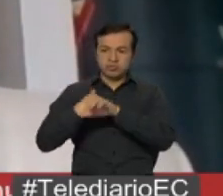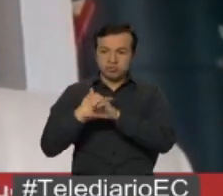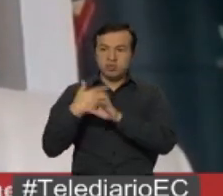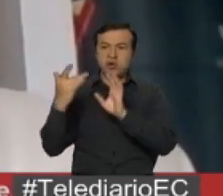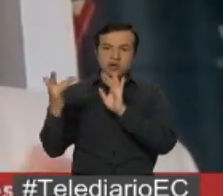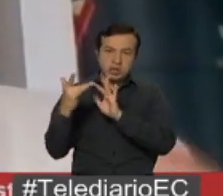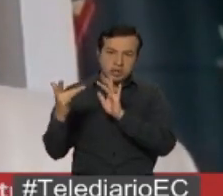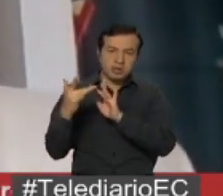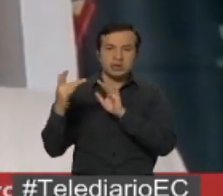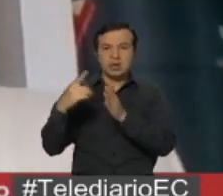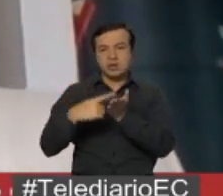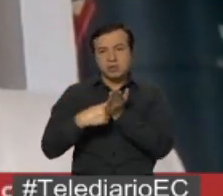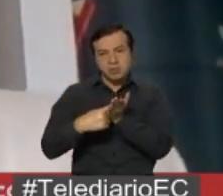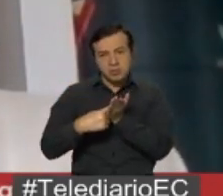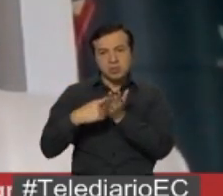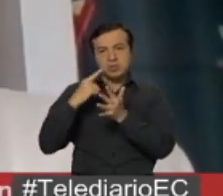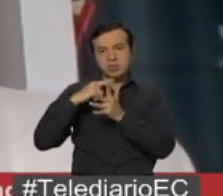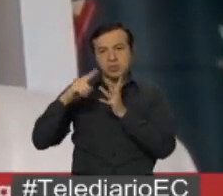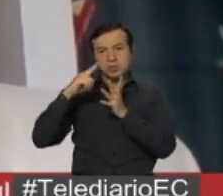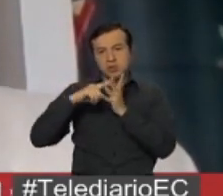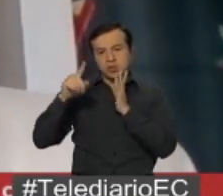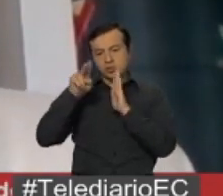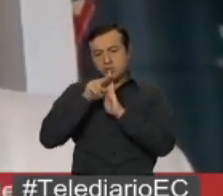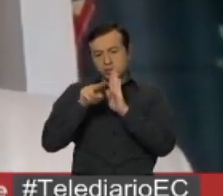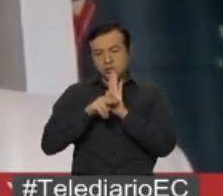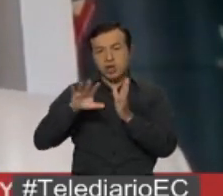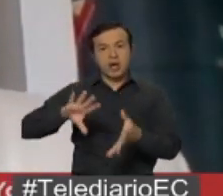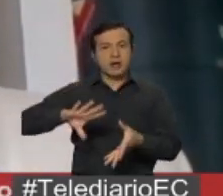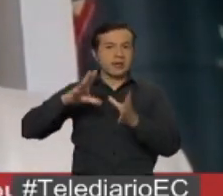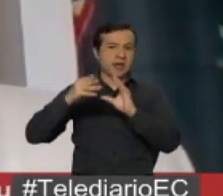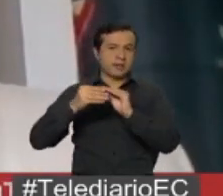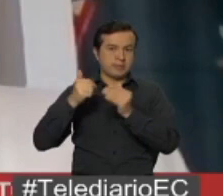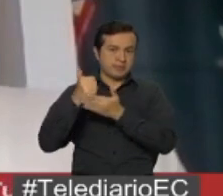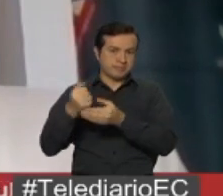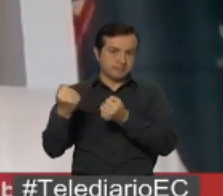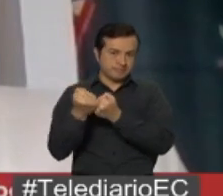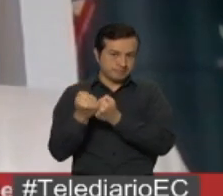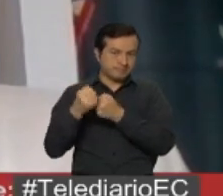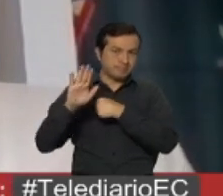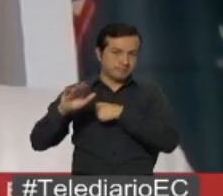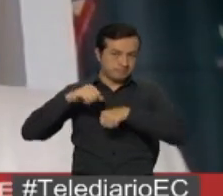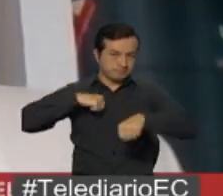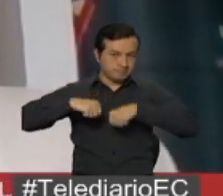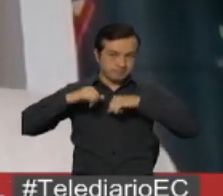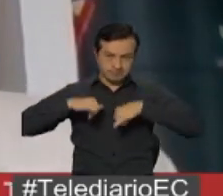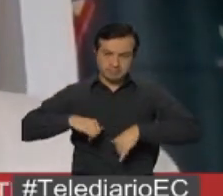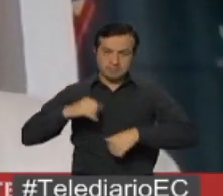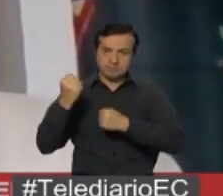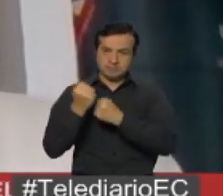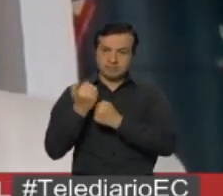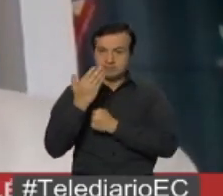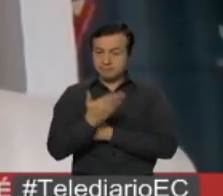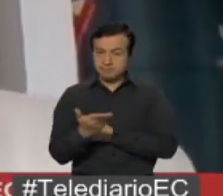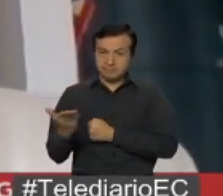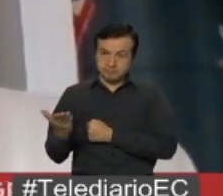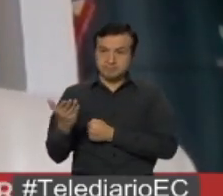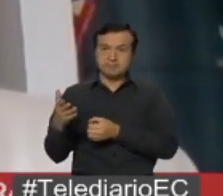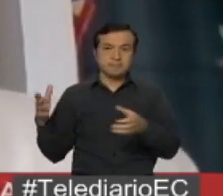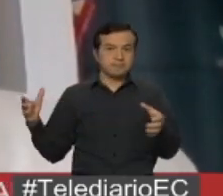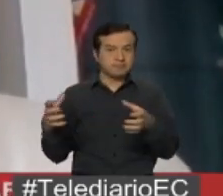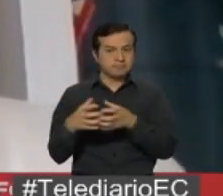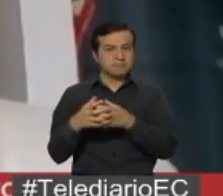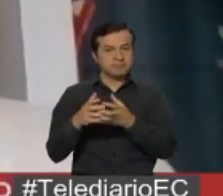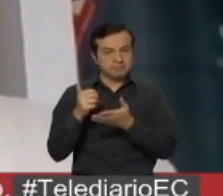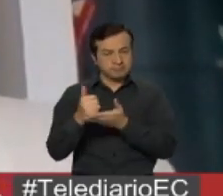todo lo que tiene que ver con acoplar la normativa y facilitar la gestión el cumplimiento de ese objeto social para